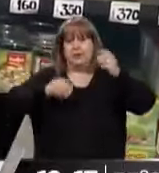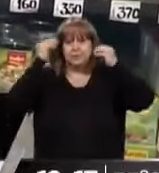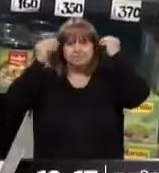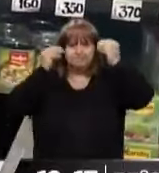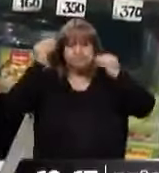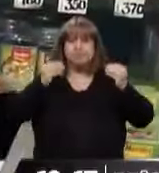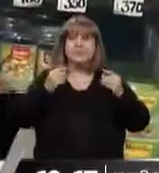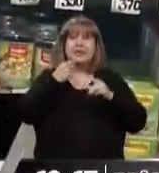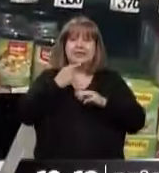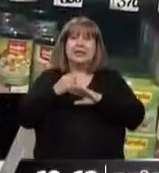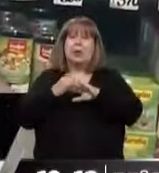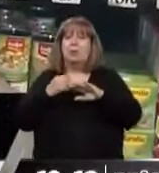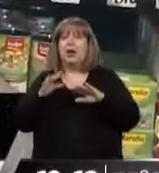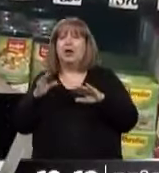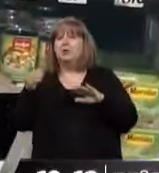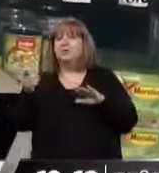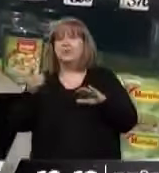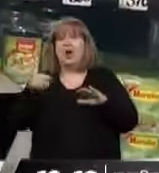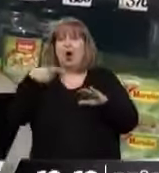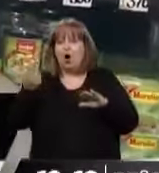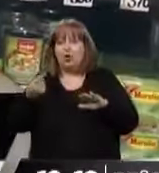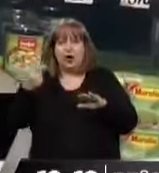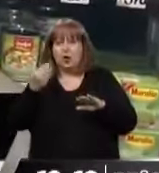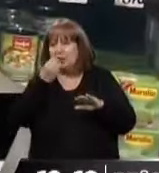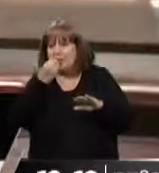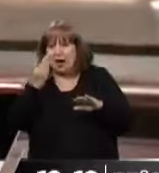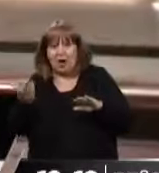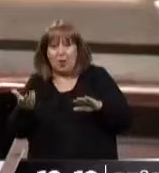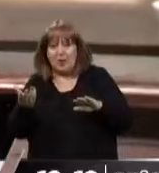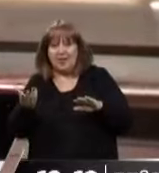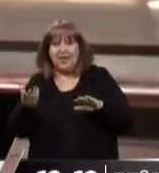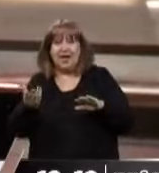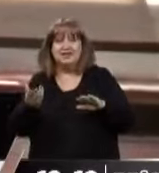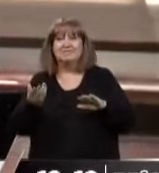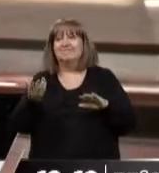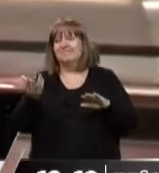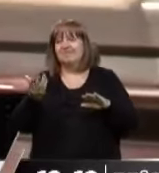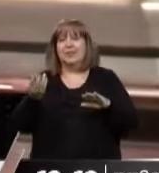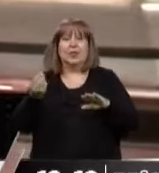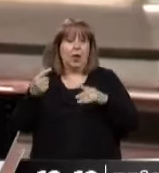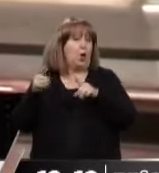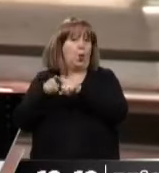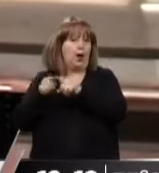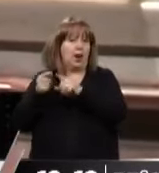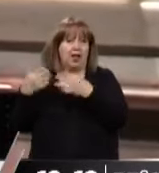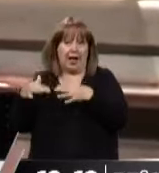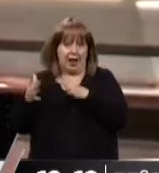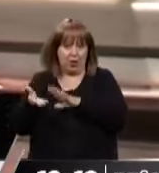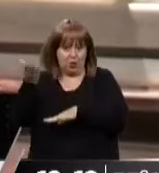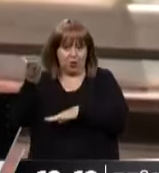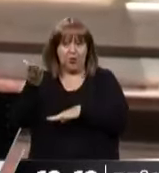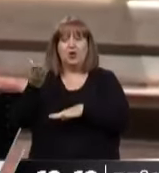nos manifiesta que termina lo que más le termina rindiendo es la carne a la gente para hacer las comidas. Hasta antes de este